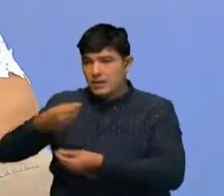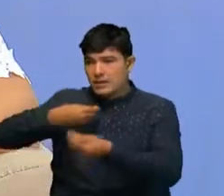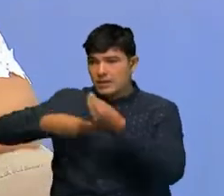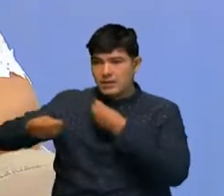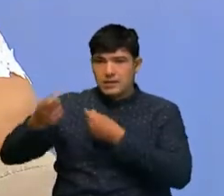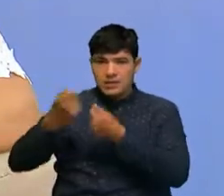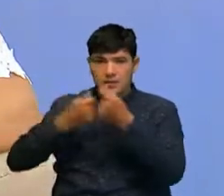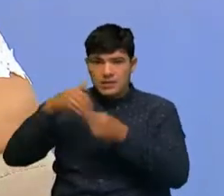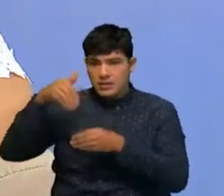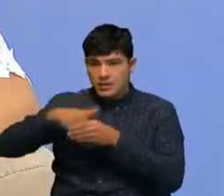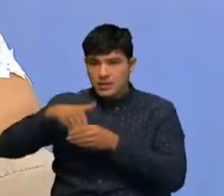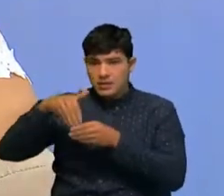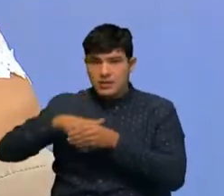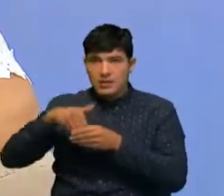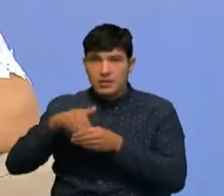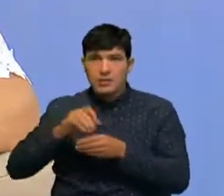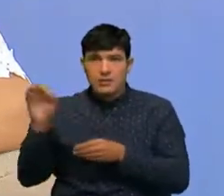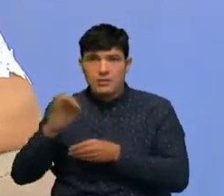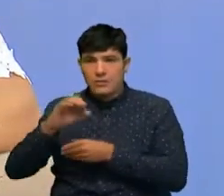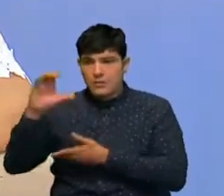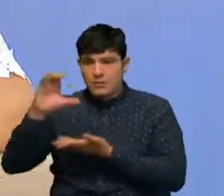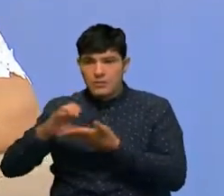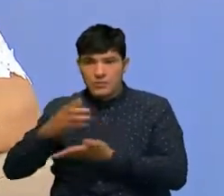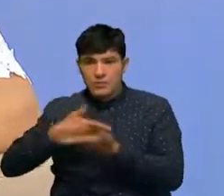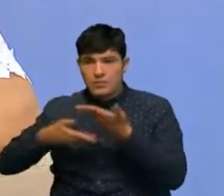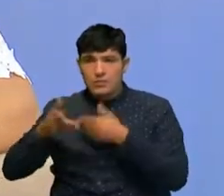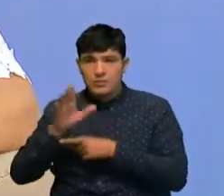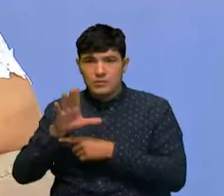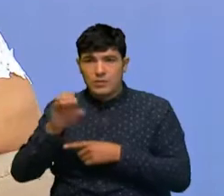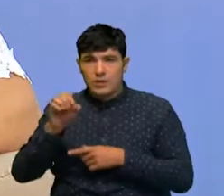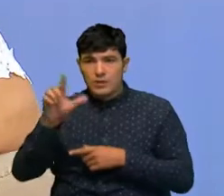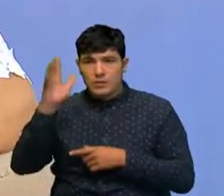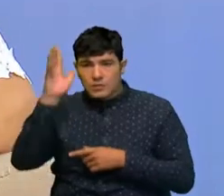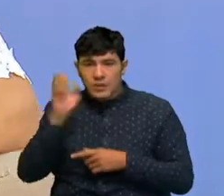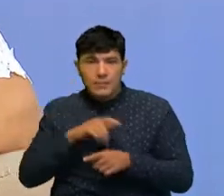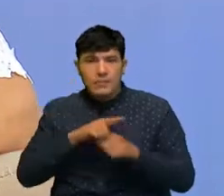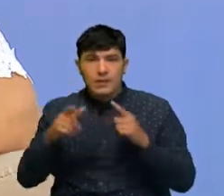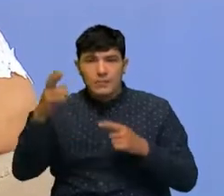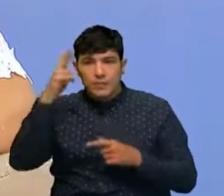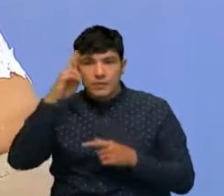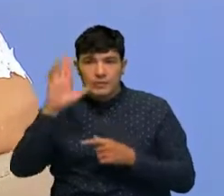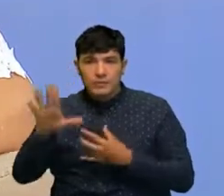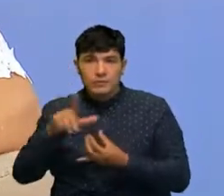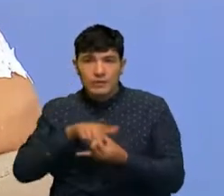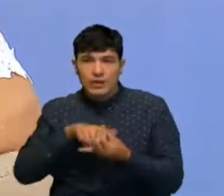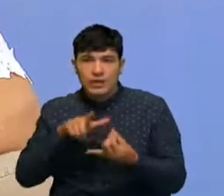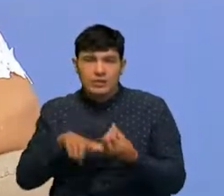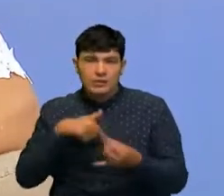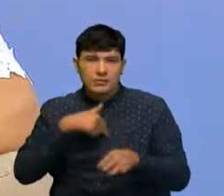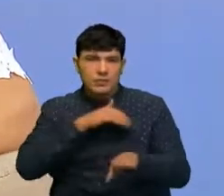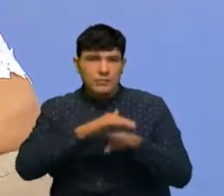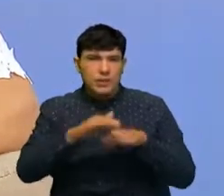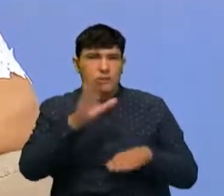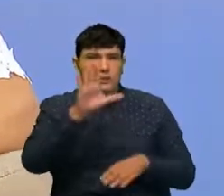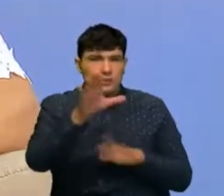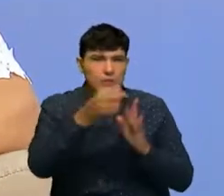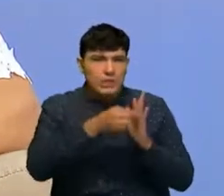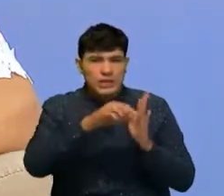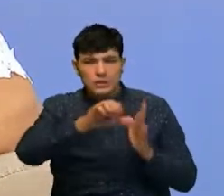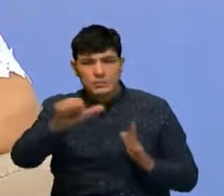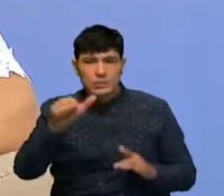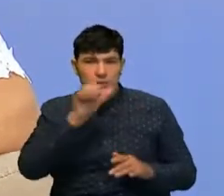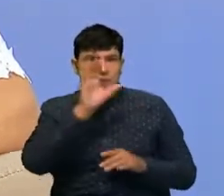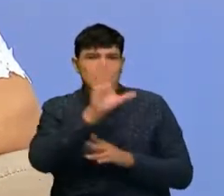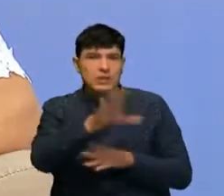devolución de saldo o la indemnización sustitutiva si están con pensión. Entonces, en ese caso, pues invito a su esposa y a usted que está